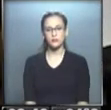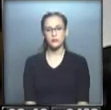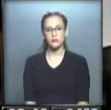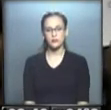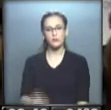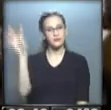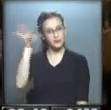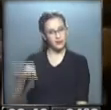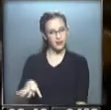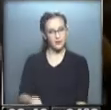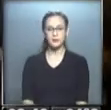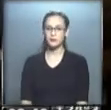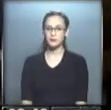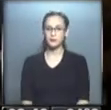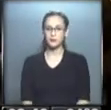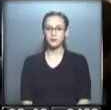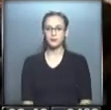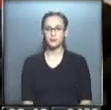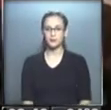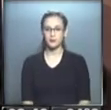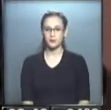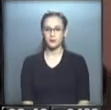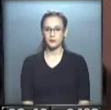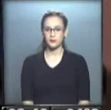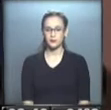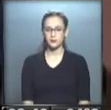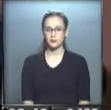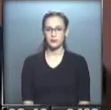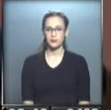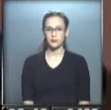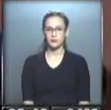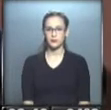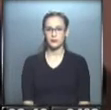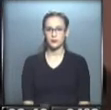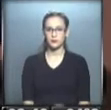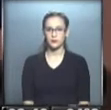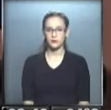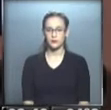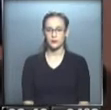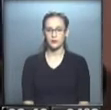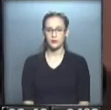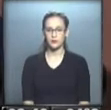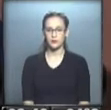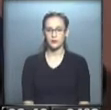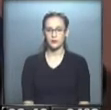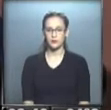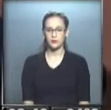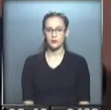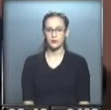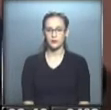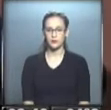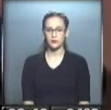He could turn over every single bit of his chemical weapons to the international community in the next week. Turn it over, all of